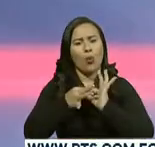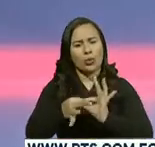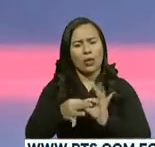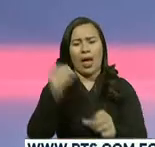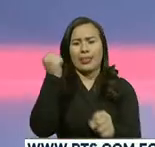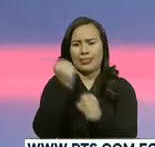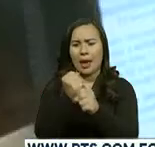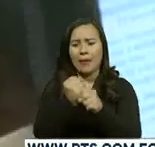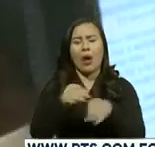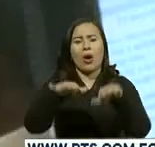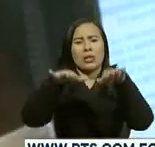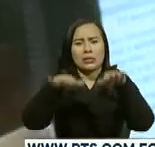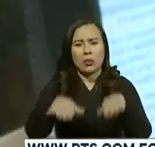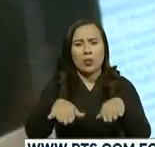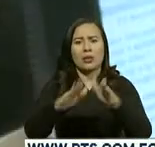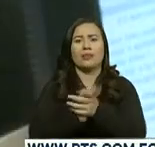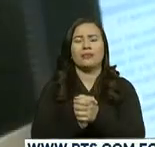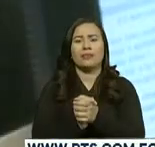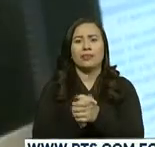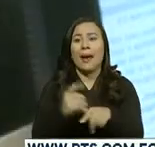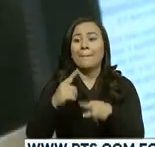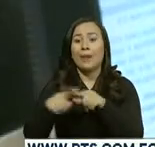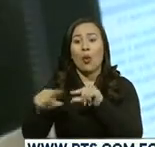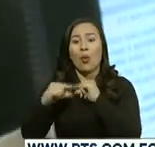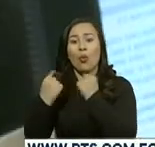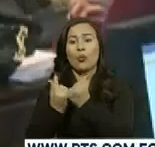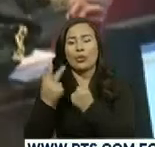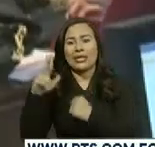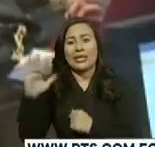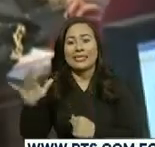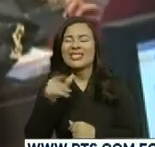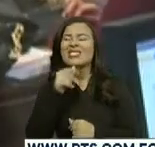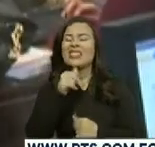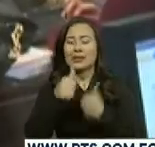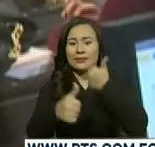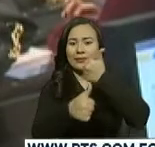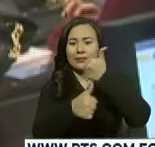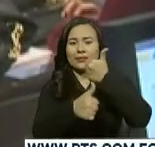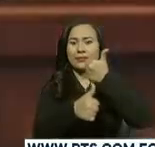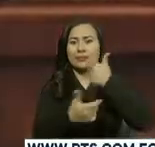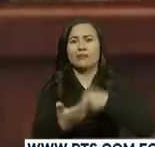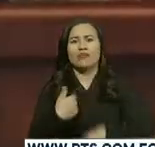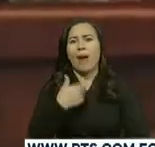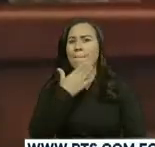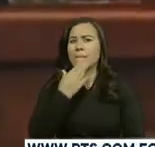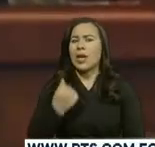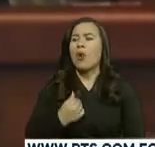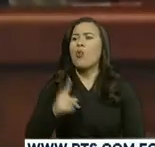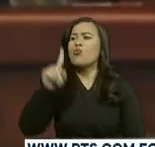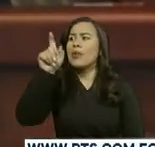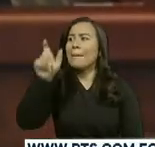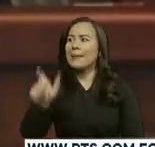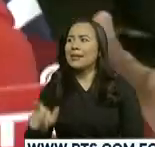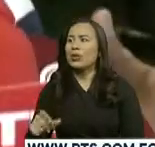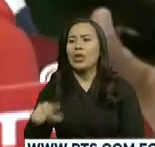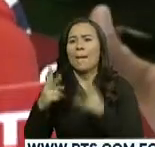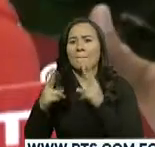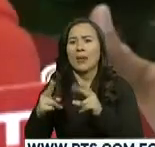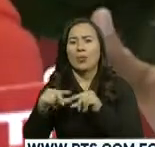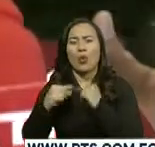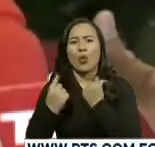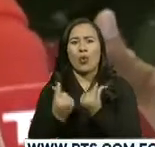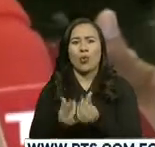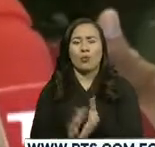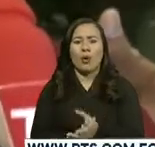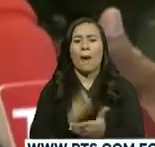y estabilidad. Pero en la bancada oficialista ratifican que para el puesto ellos exigirán que sea una persona del partido. Porque fue